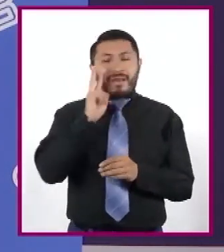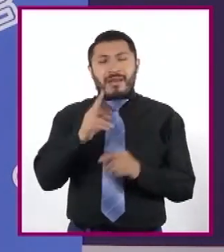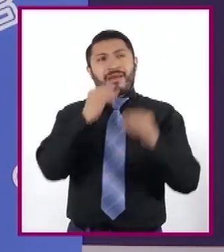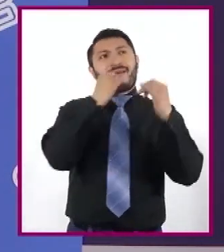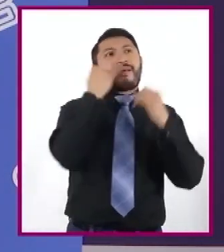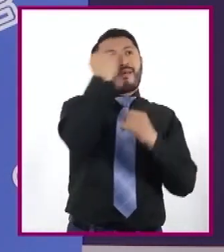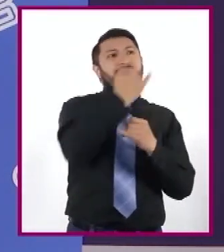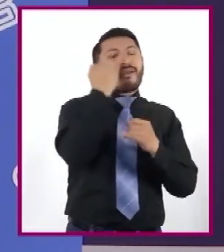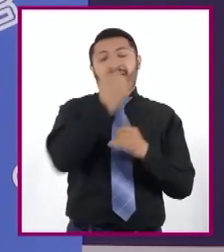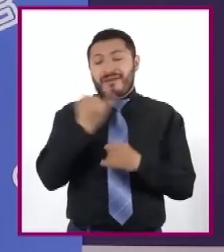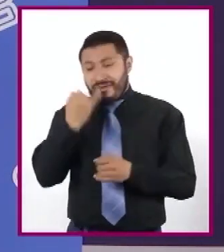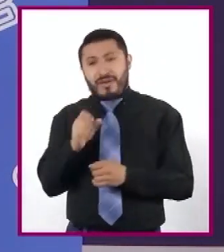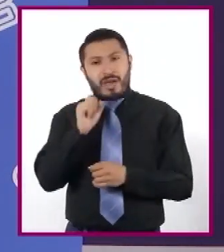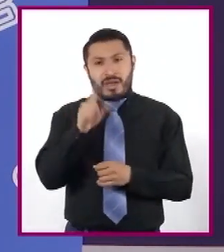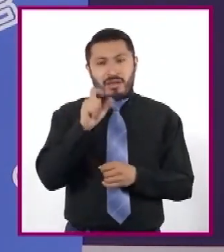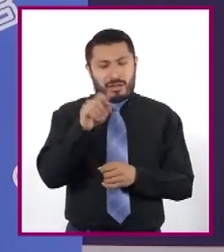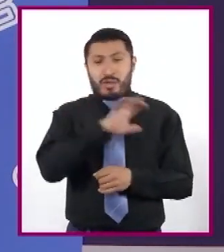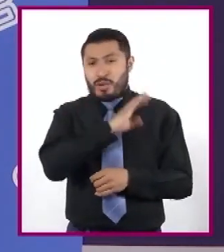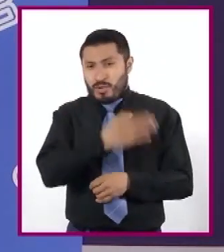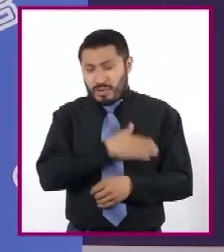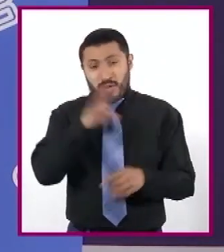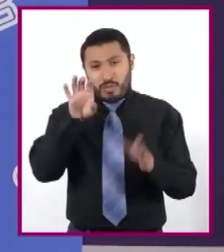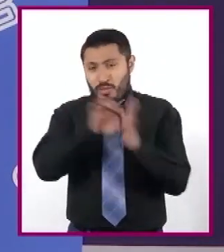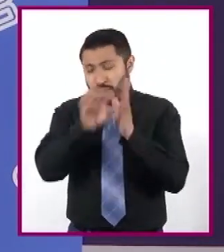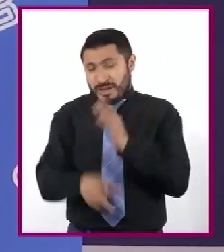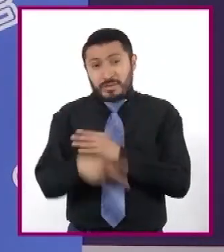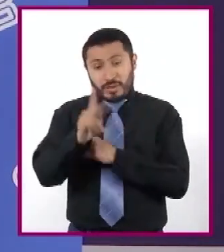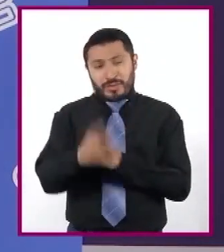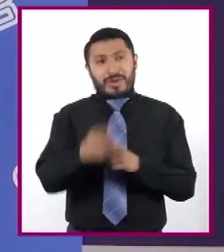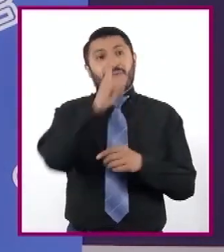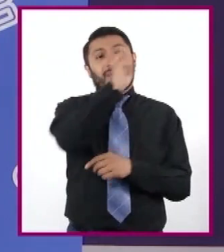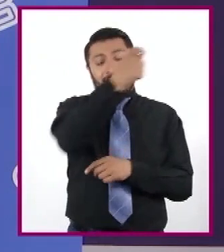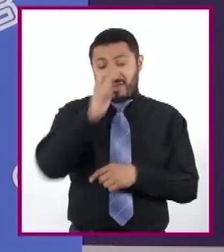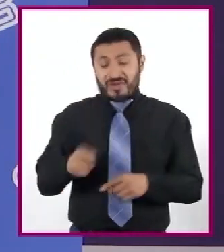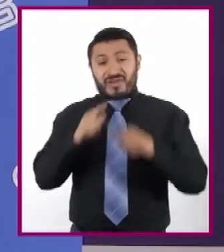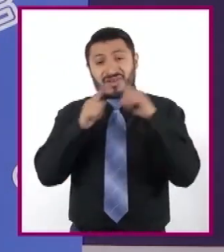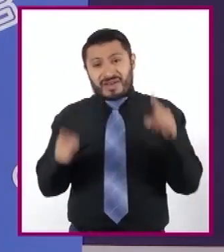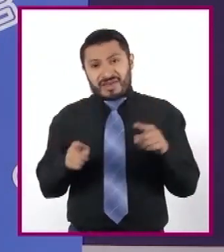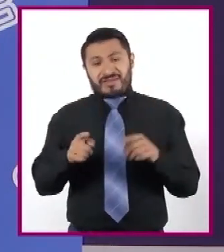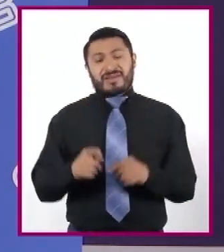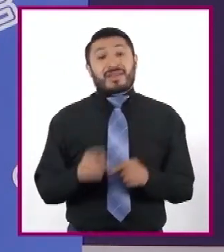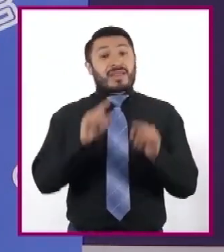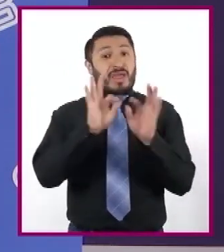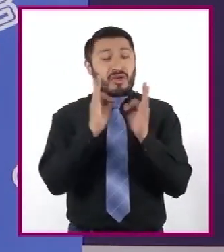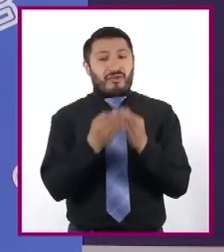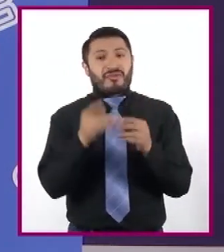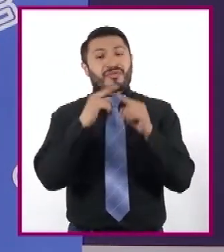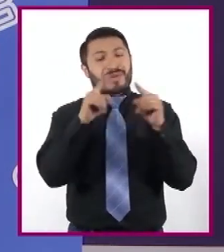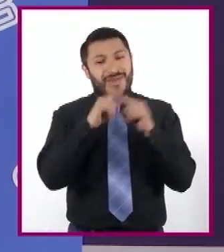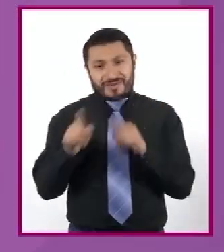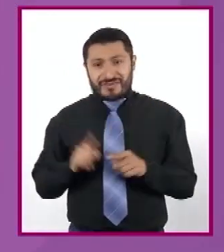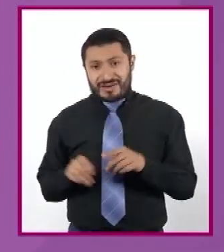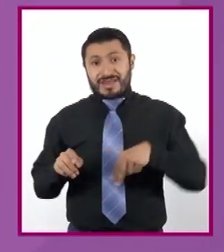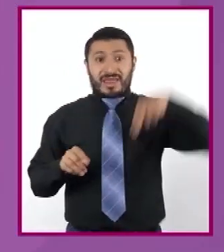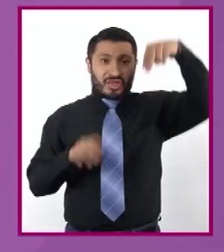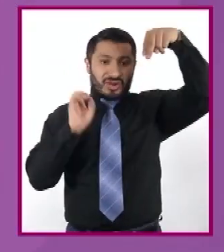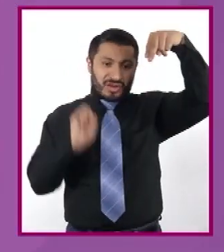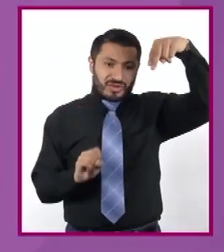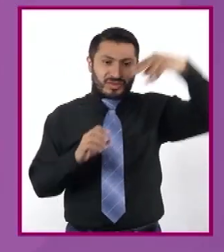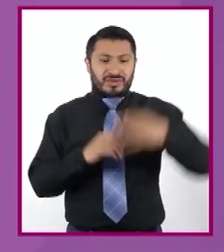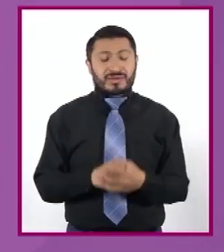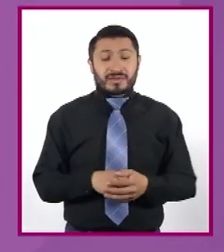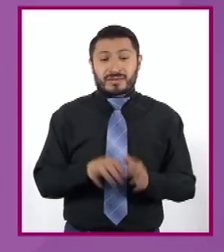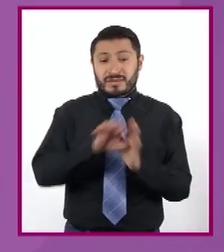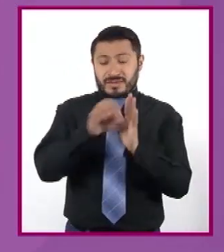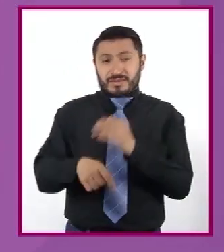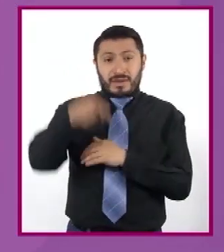lengua es una de sus características más especiales y valiosas. Escuchemos lo siguiente. Acá